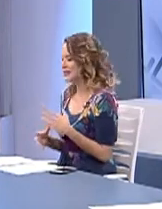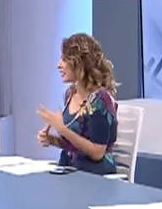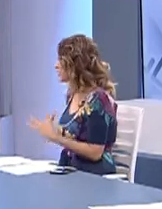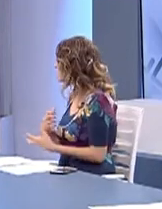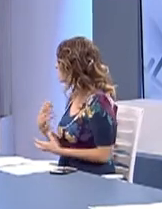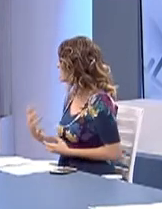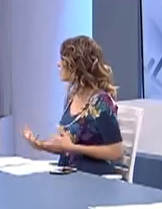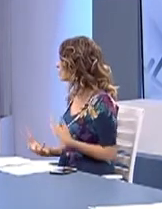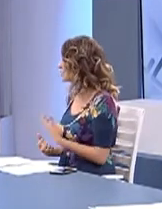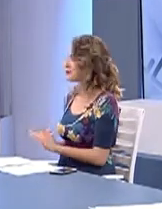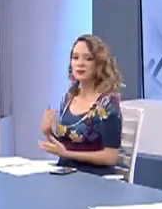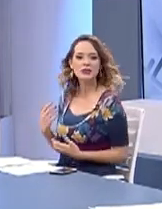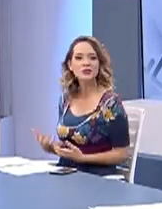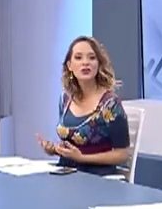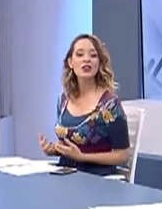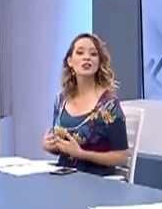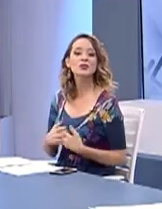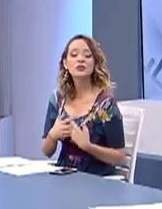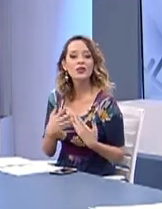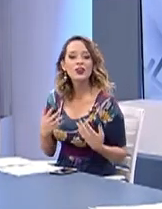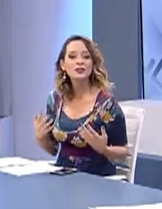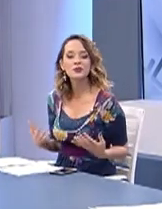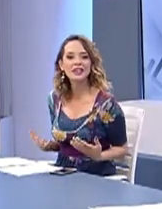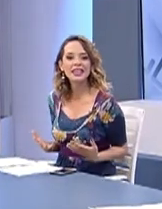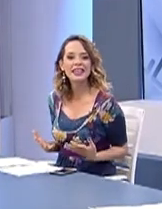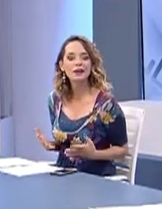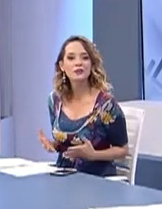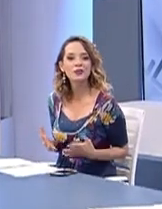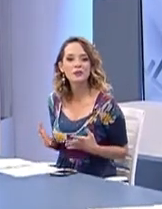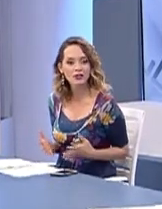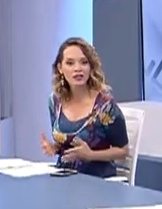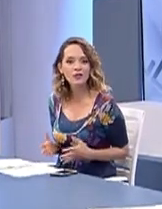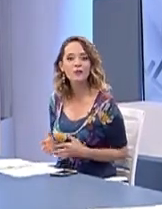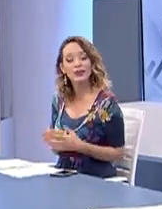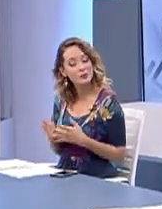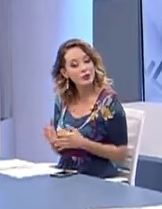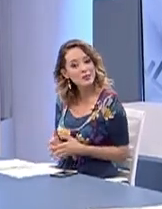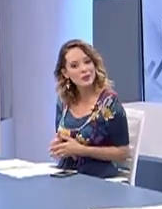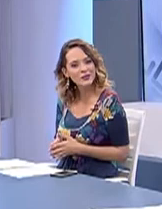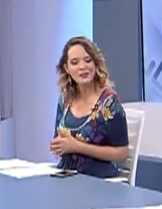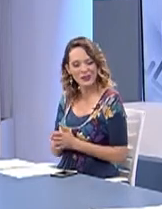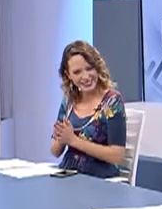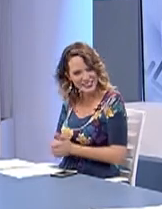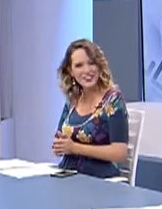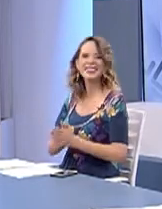de investigadores, de generadores de información sobre todo lo que sucede en el ámbito deportivo